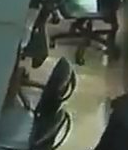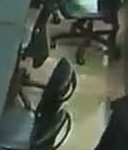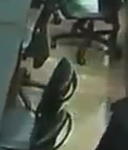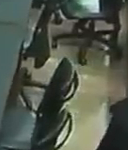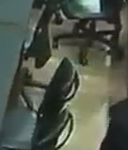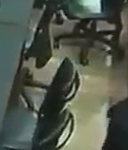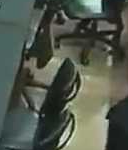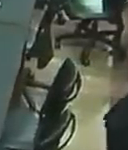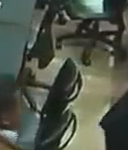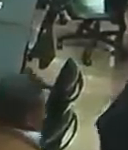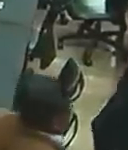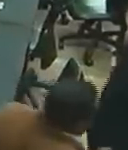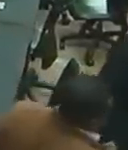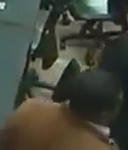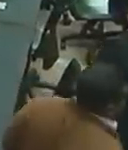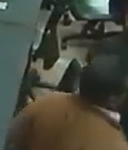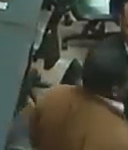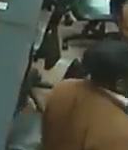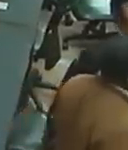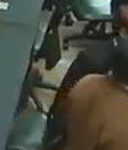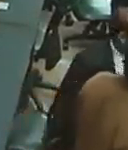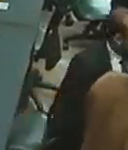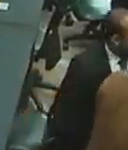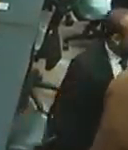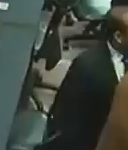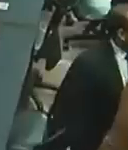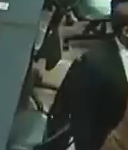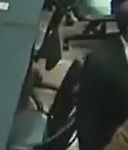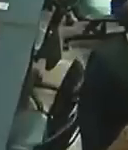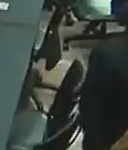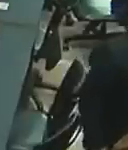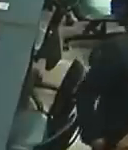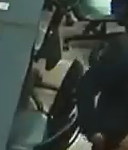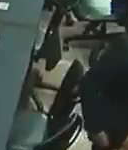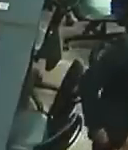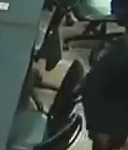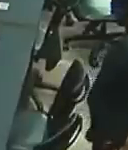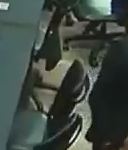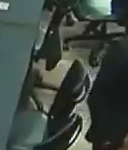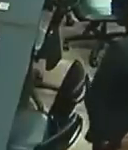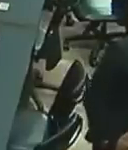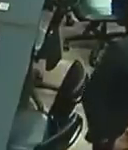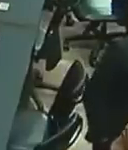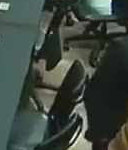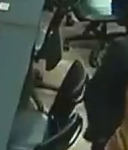recordarles que la información parlamentaria de primera mano la consigue por acá, por